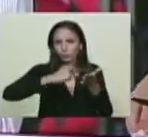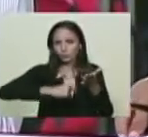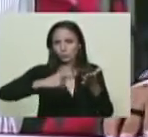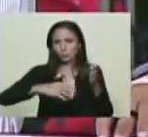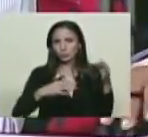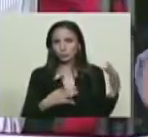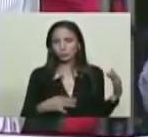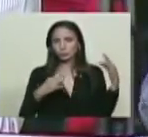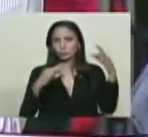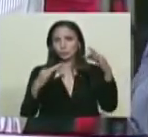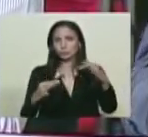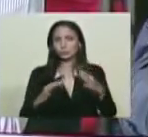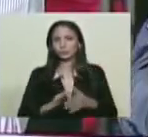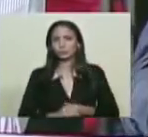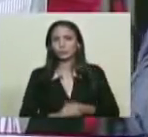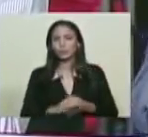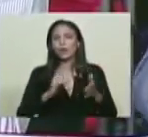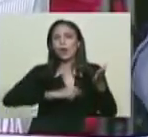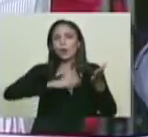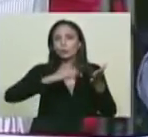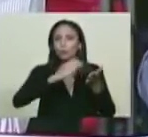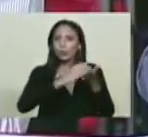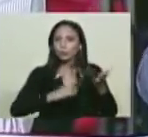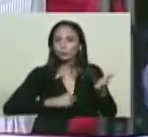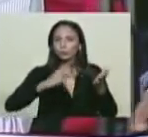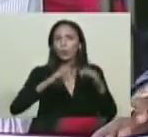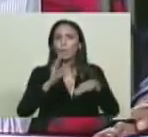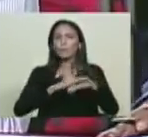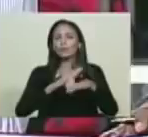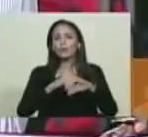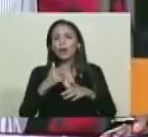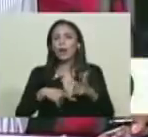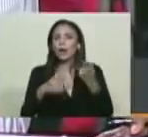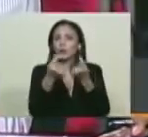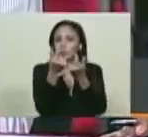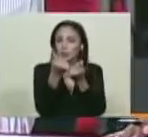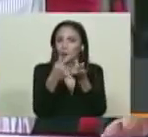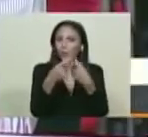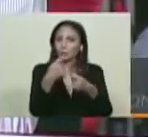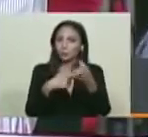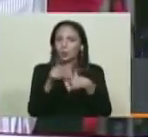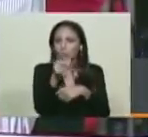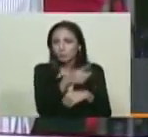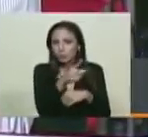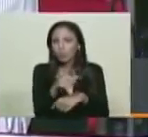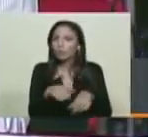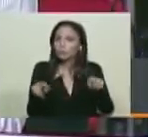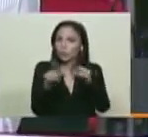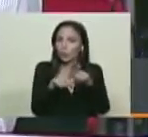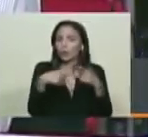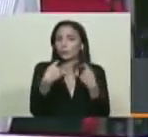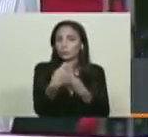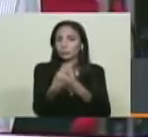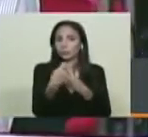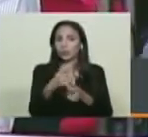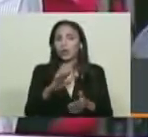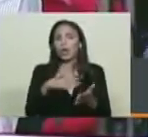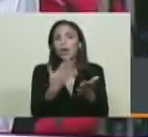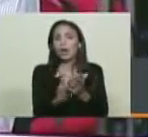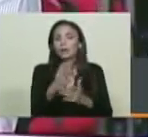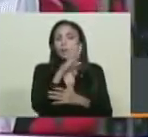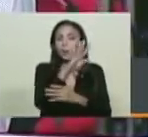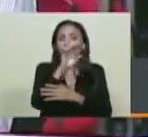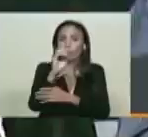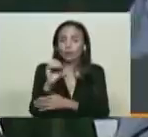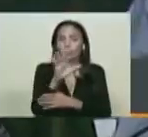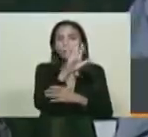qué es leonino? Porque el contrato decía que si consiguiera o no el refinanciamiento, igual había que pagarle hasta 40 y